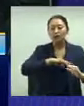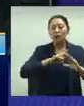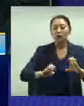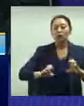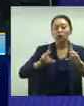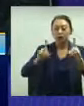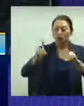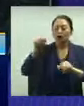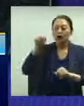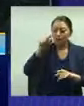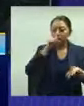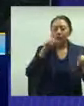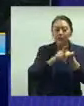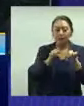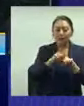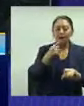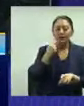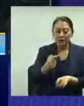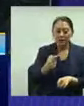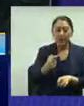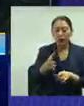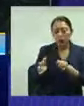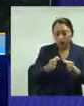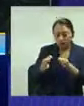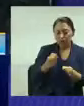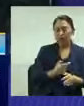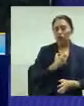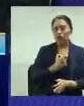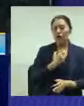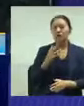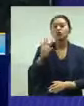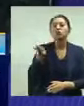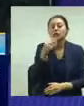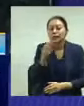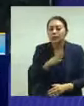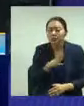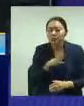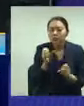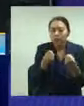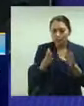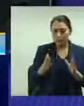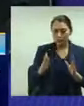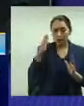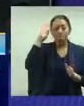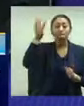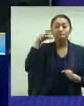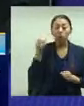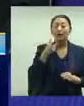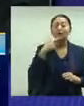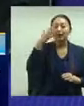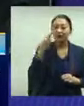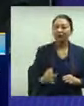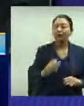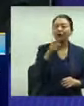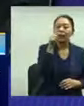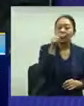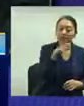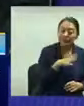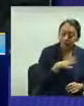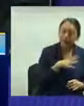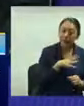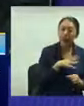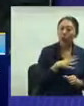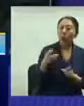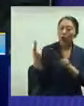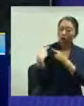para que ellos también le digan a los maestros qué es lo que deben de hacer, porque de verdad, o sea, tienen una carga ahí grande. Y